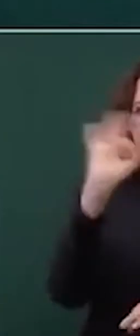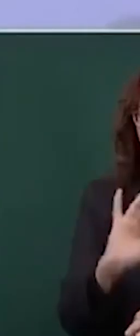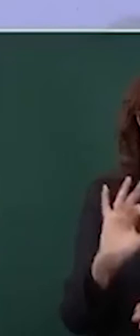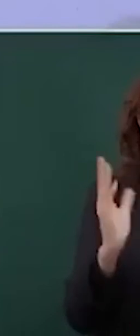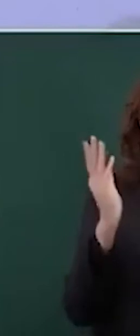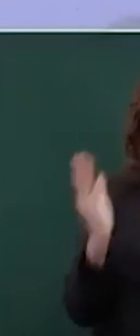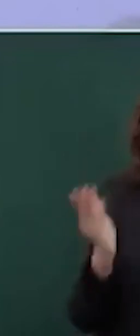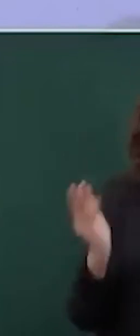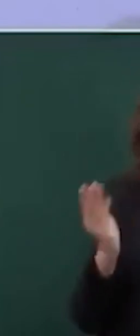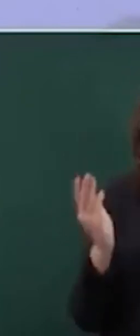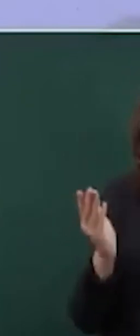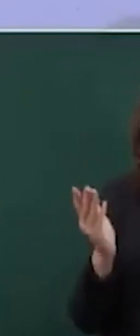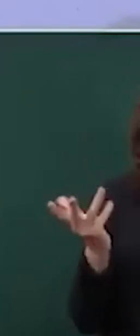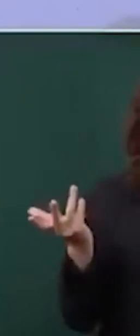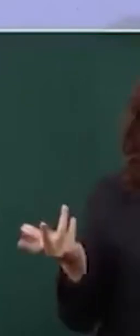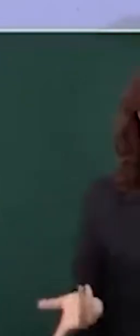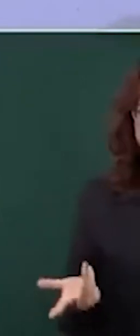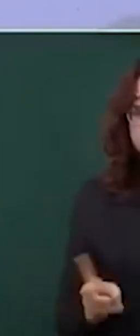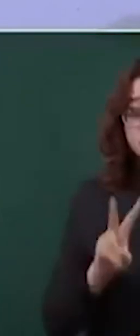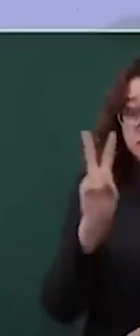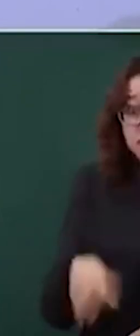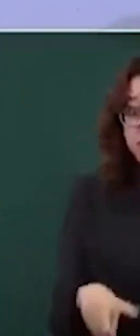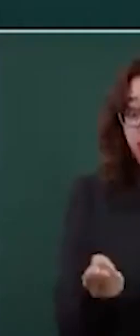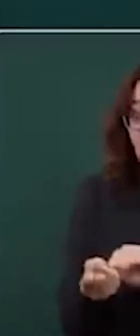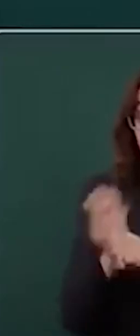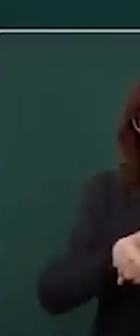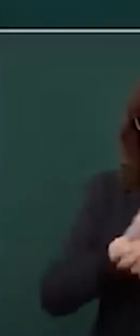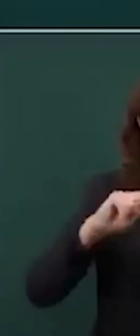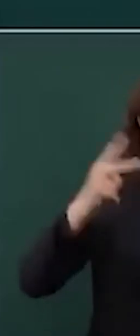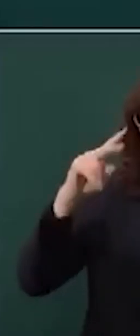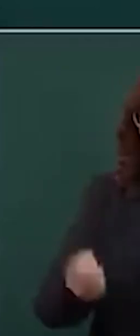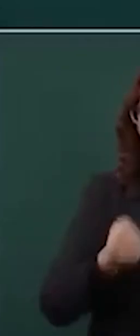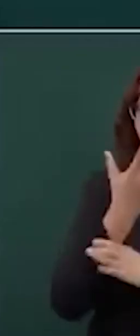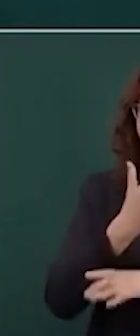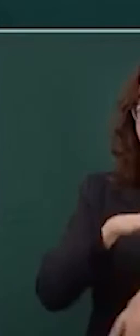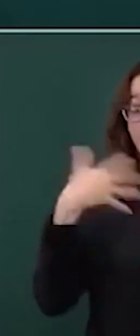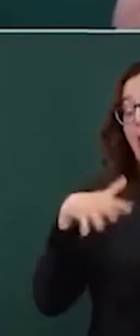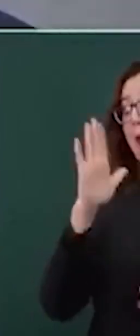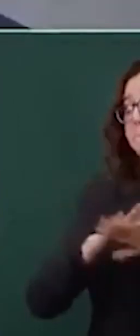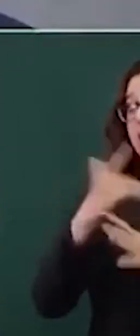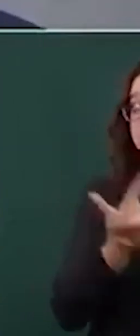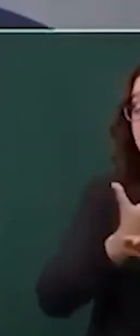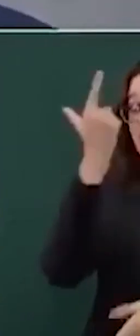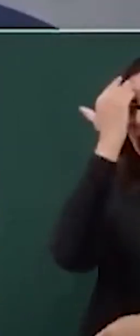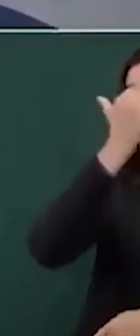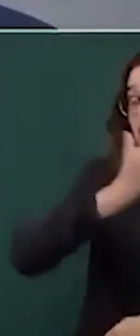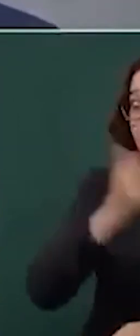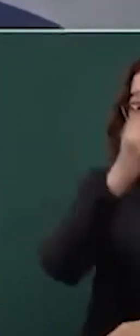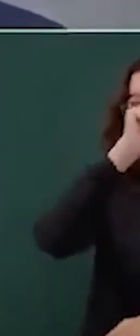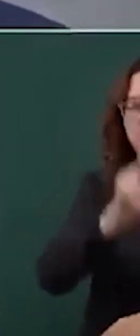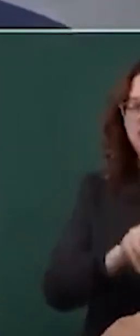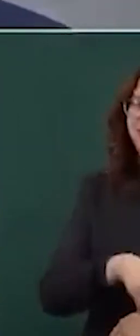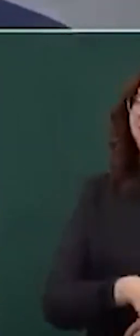tardará mucho y aseguró que se aplicará lo más pronto posible el mandatario también aseguró que ya comenzó la vacunación